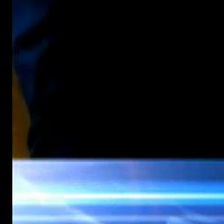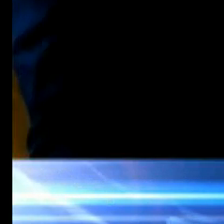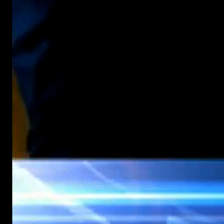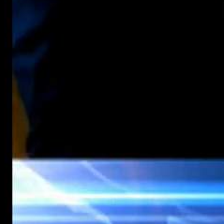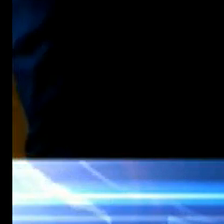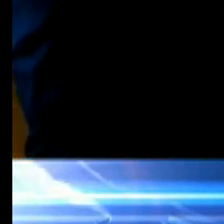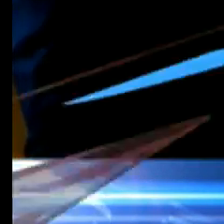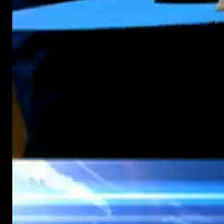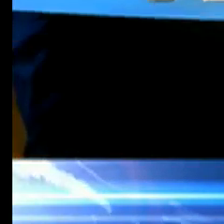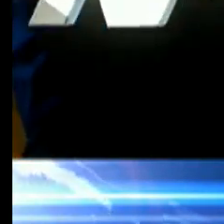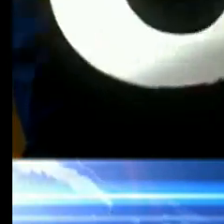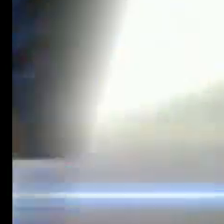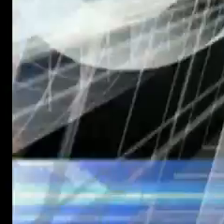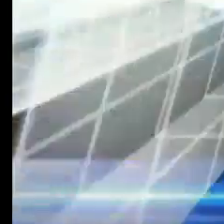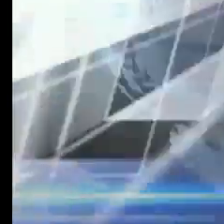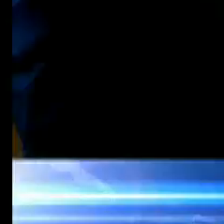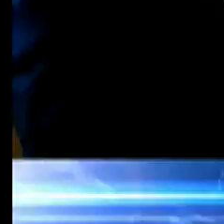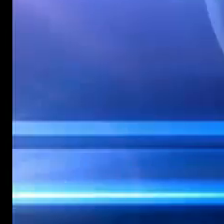estelar.